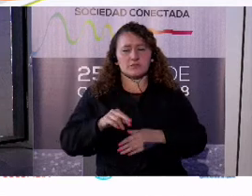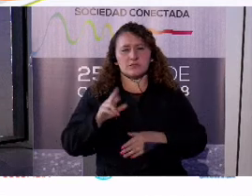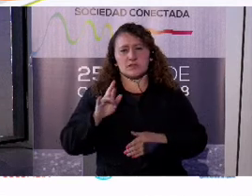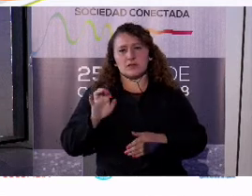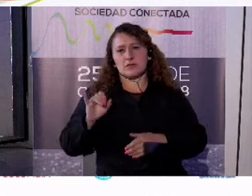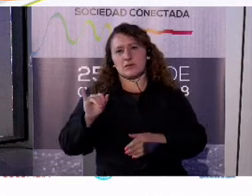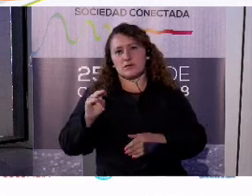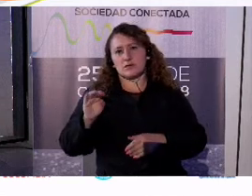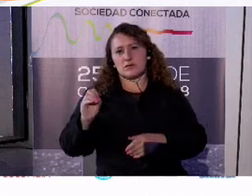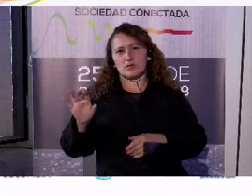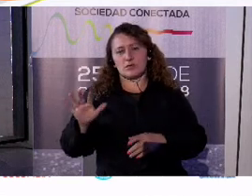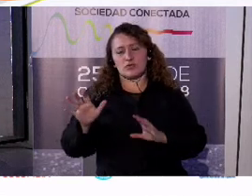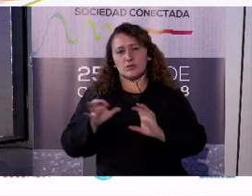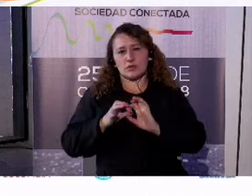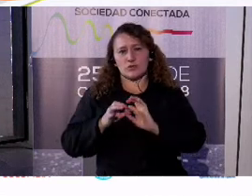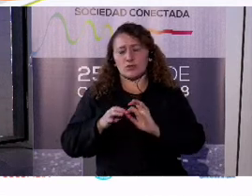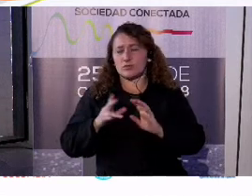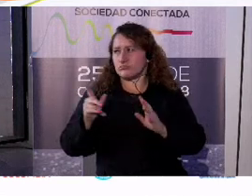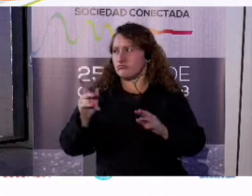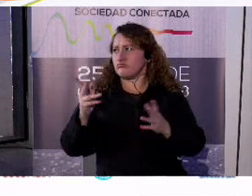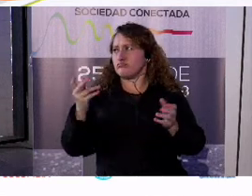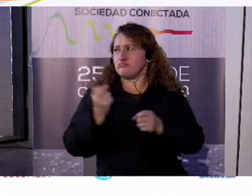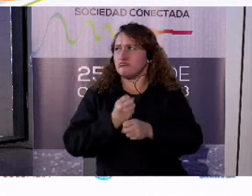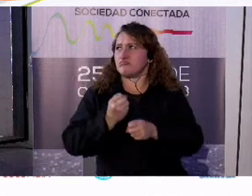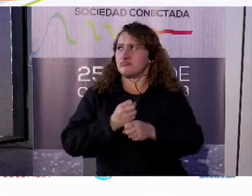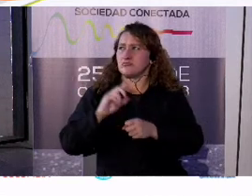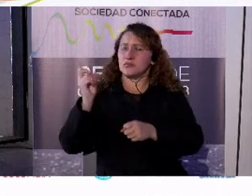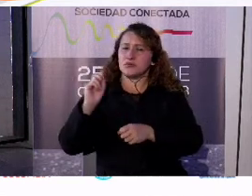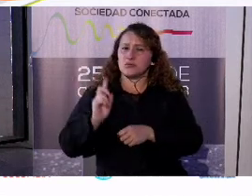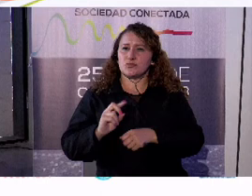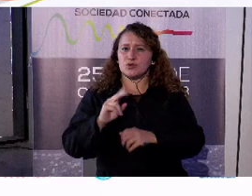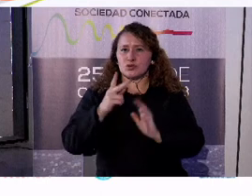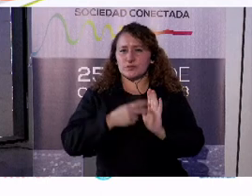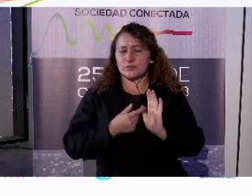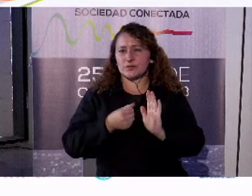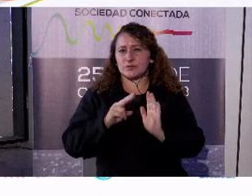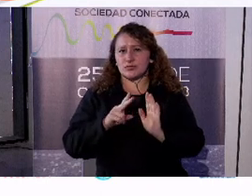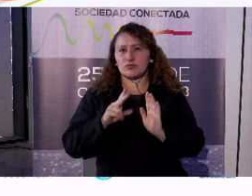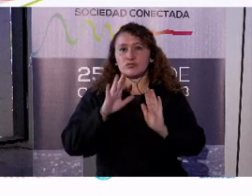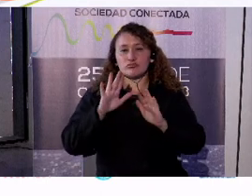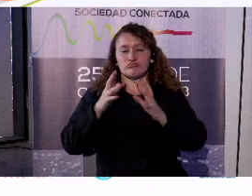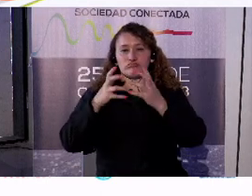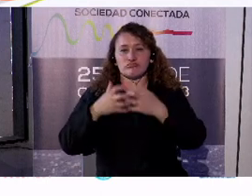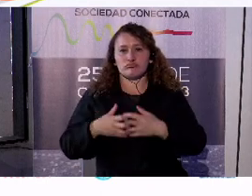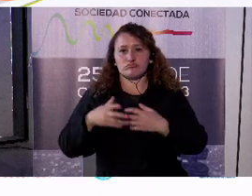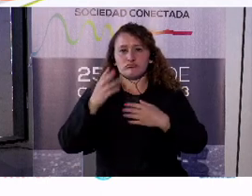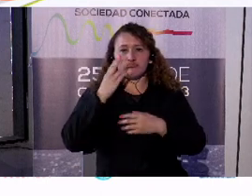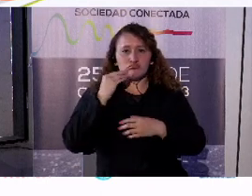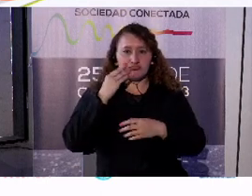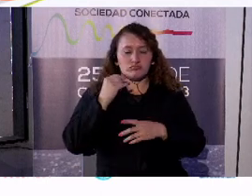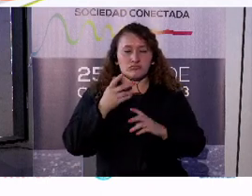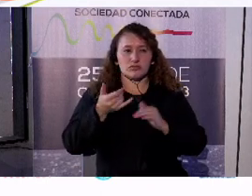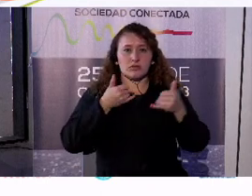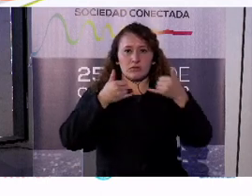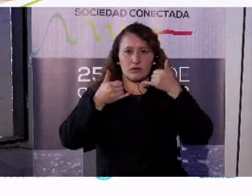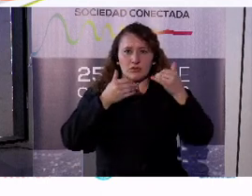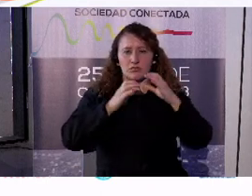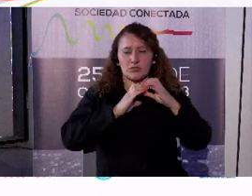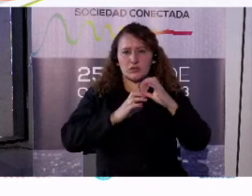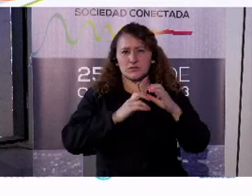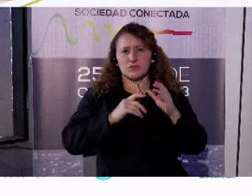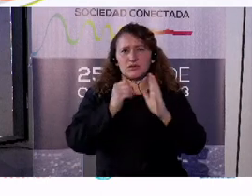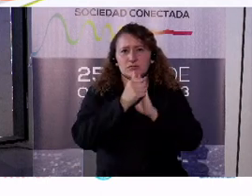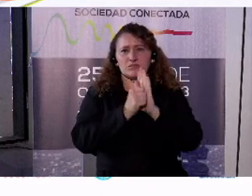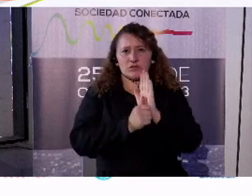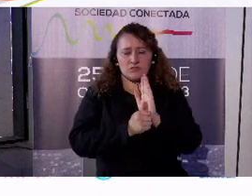trabaja en faxi Solutions empresa con experiencia en telecomunicaciones y Software con varios años de